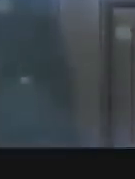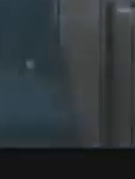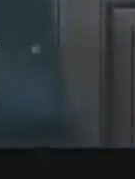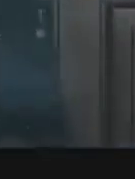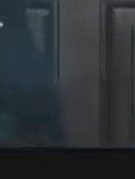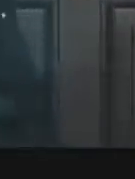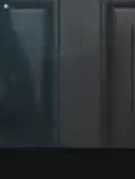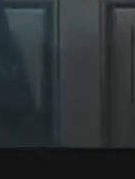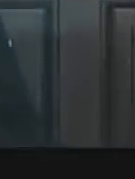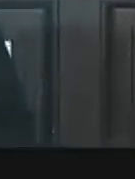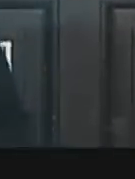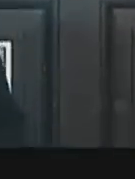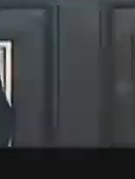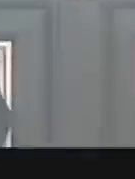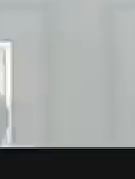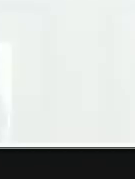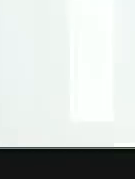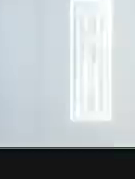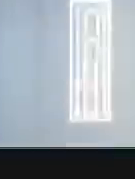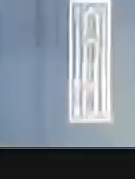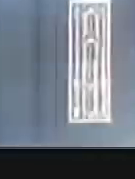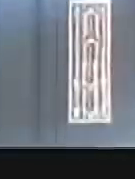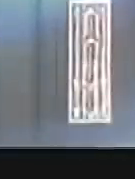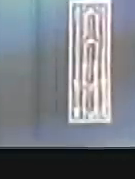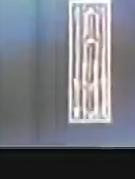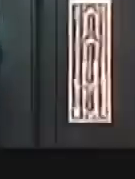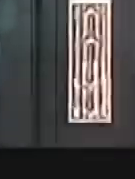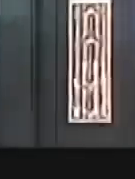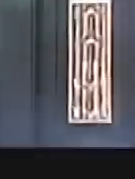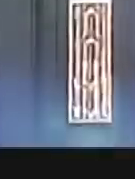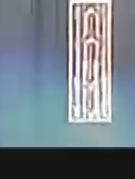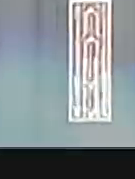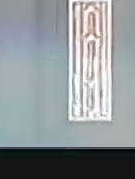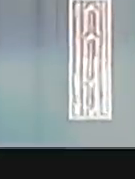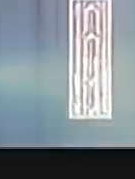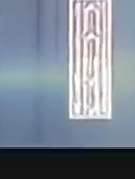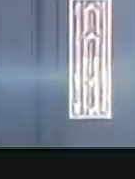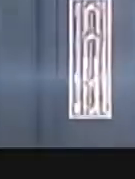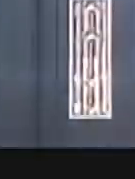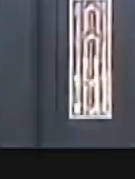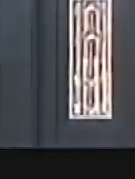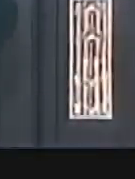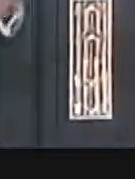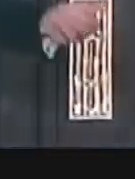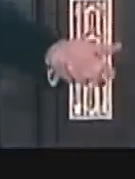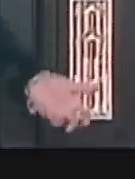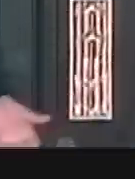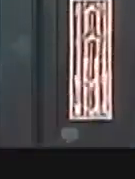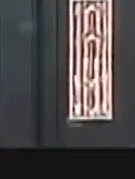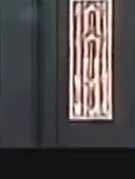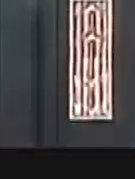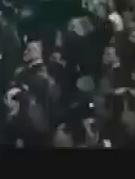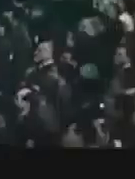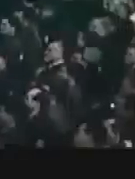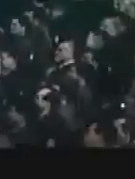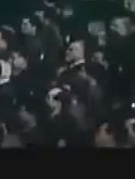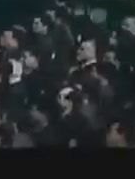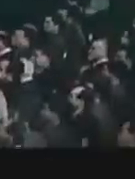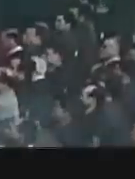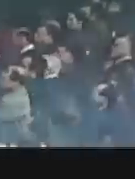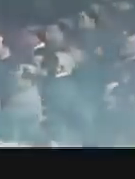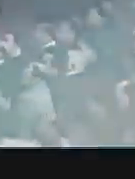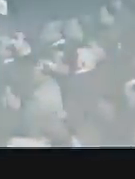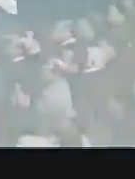desentrañar los misterios del futuro. Llamo a los venezolanos a luchar todos para que tengamos patria.